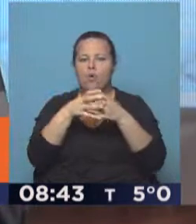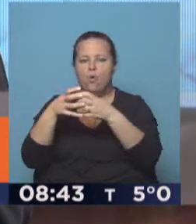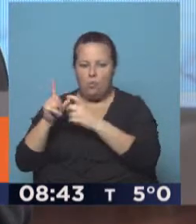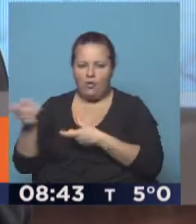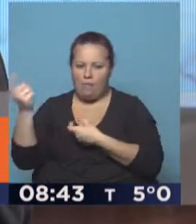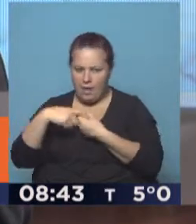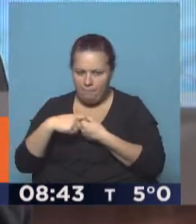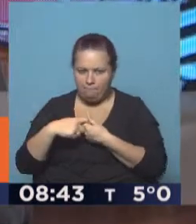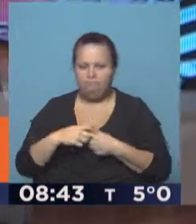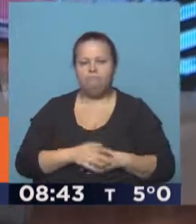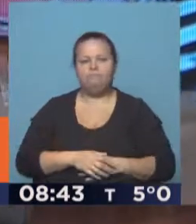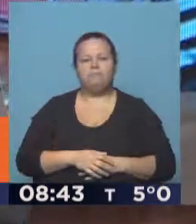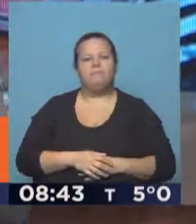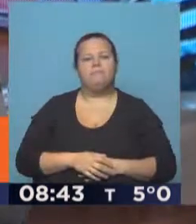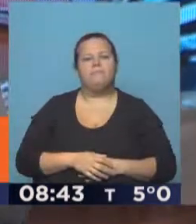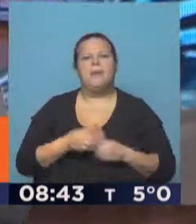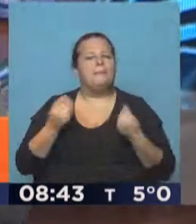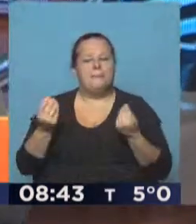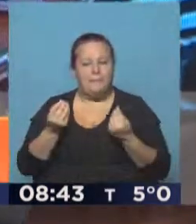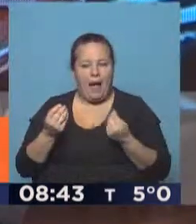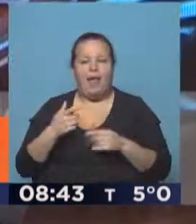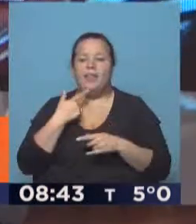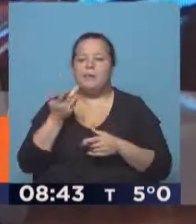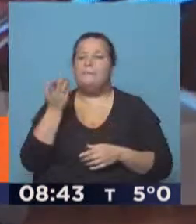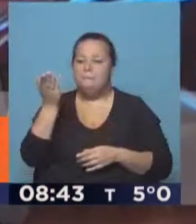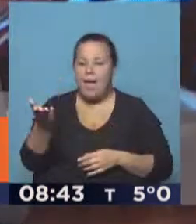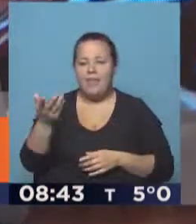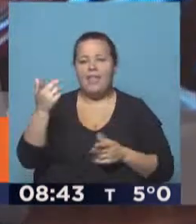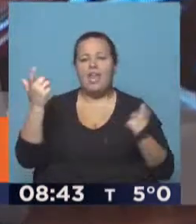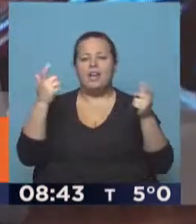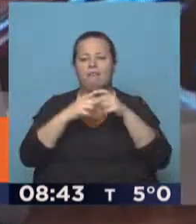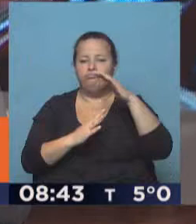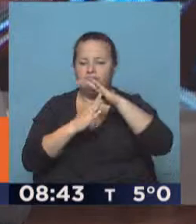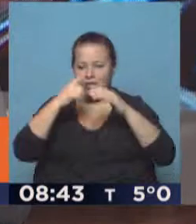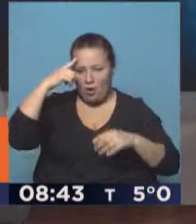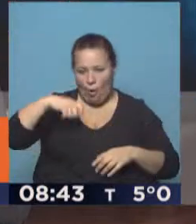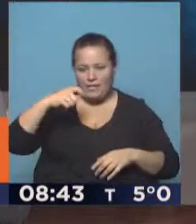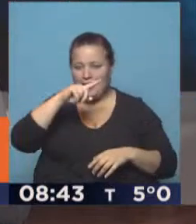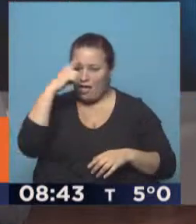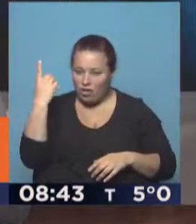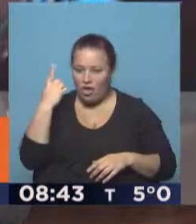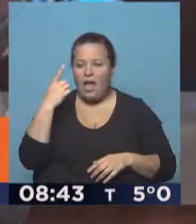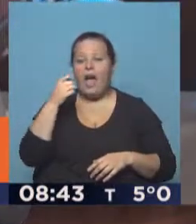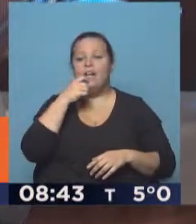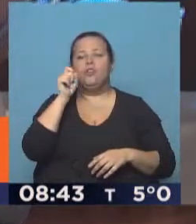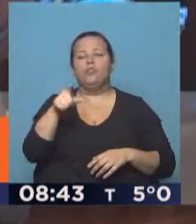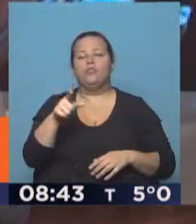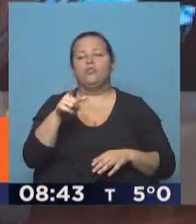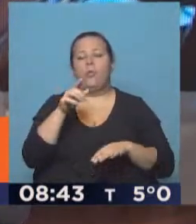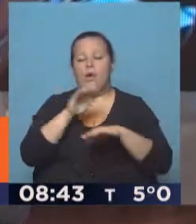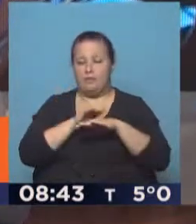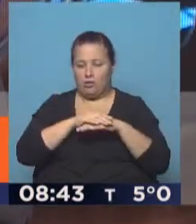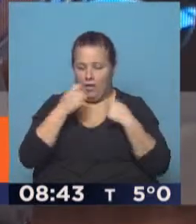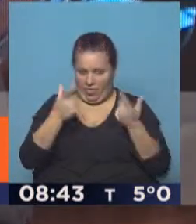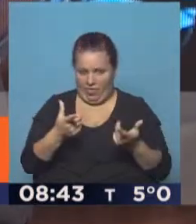entidades. ¿Para qué? Para pedirle al Consejo de la Magistratura de la Nación que, ejerciendo facultades que